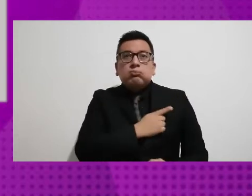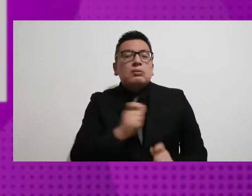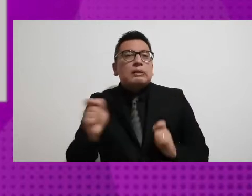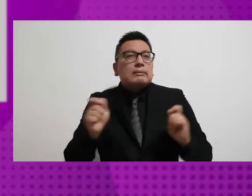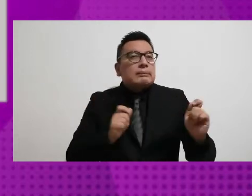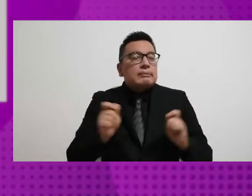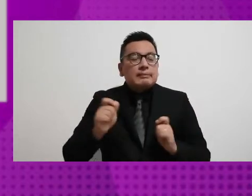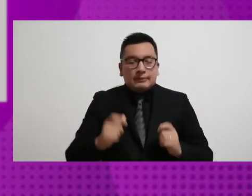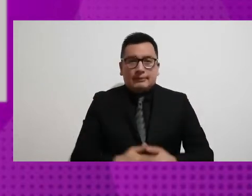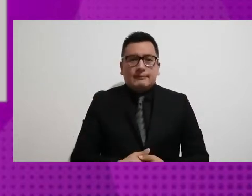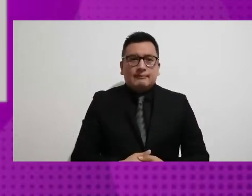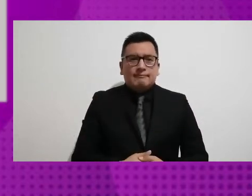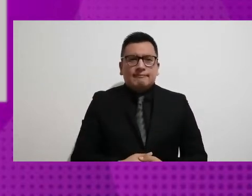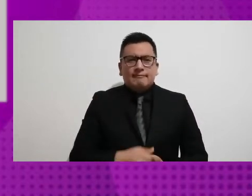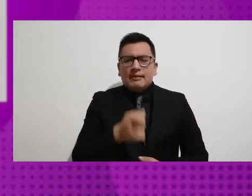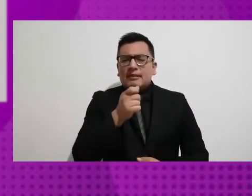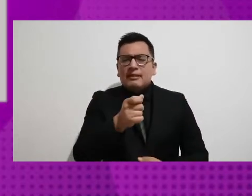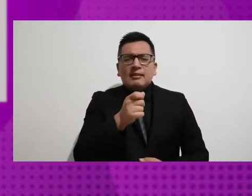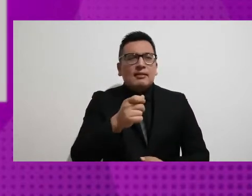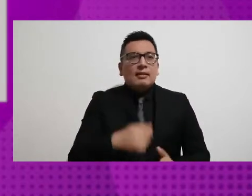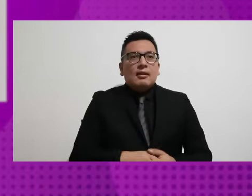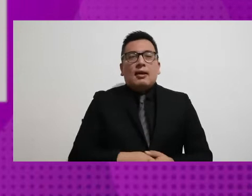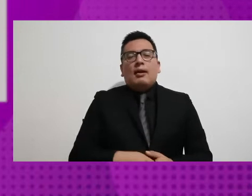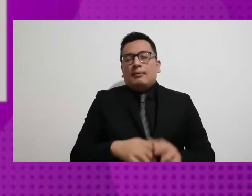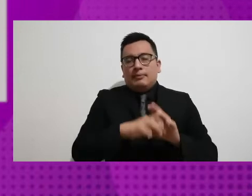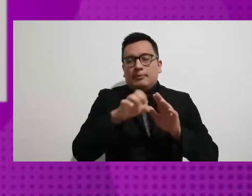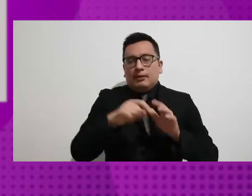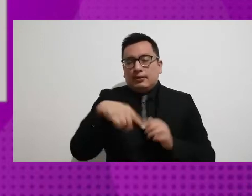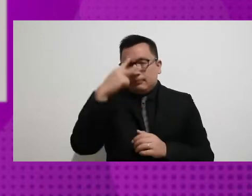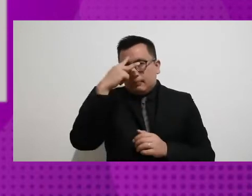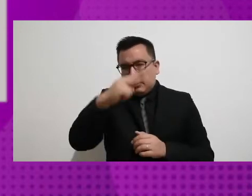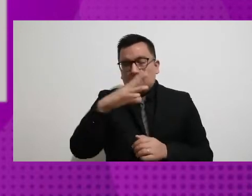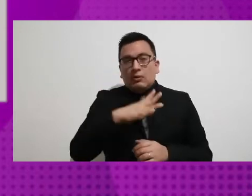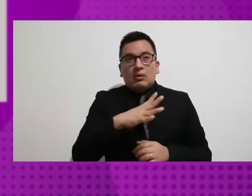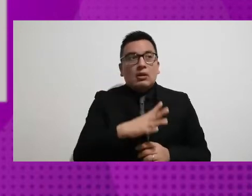partes que integran esa federación,